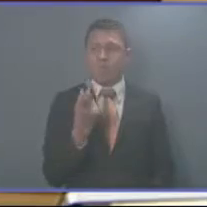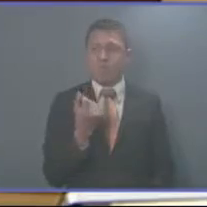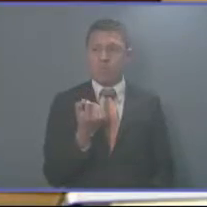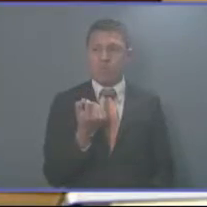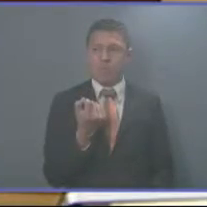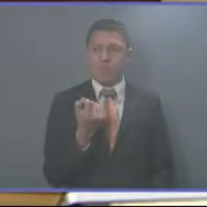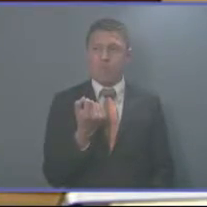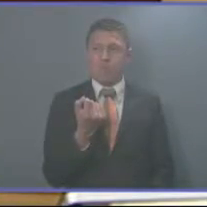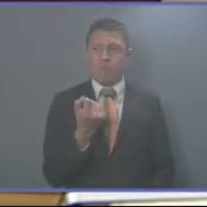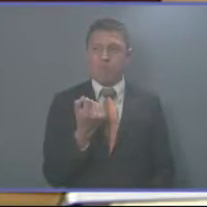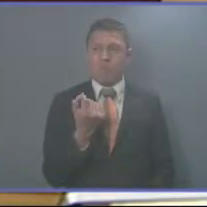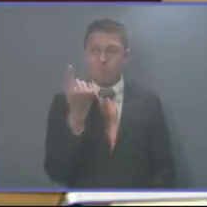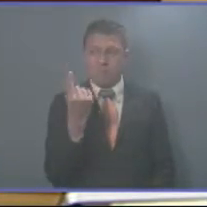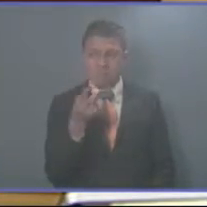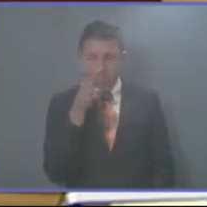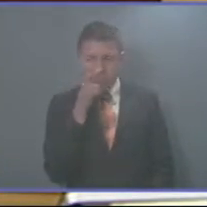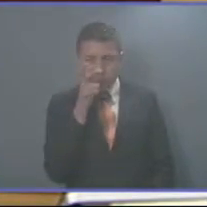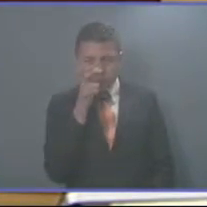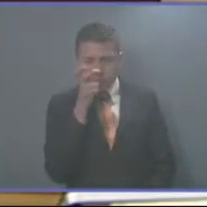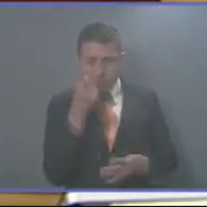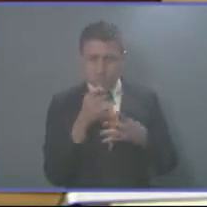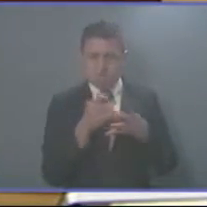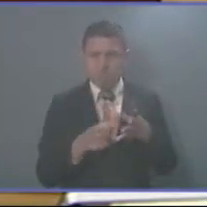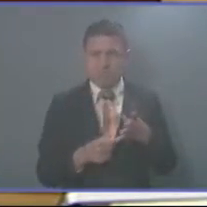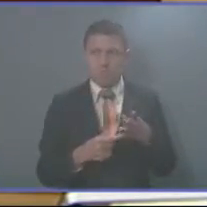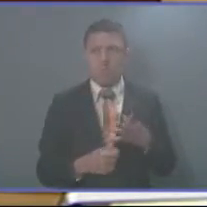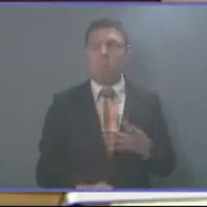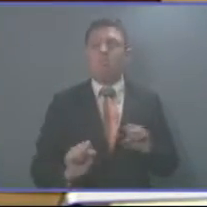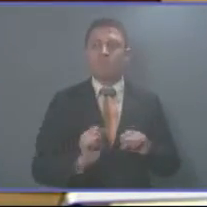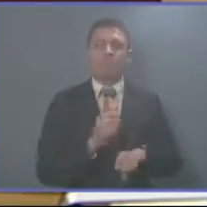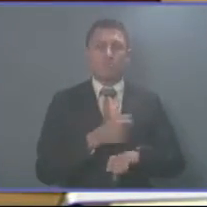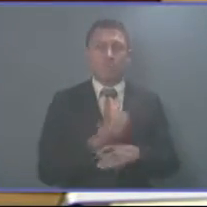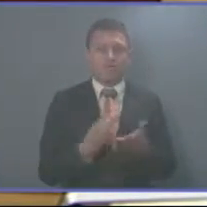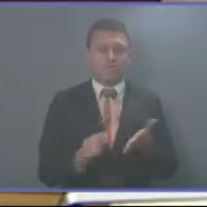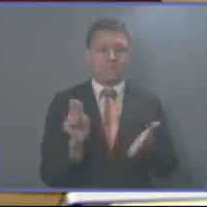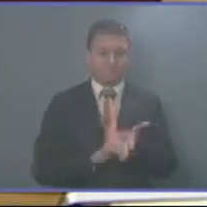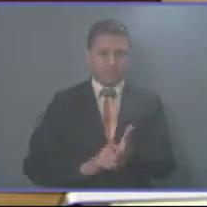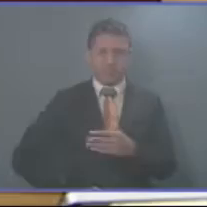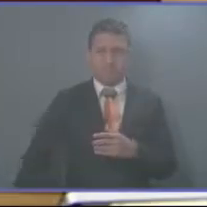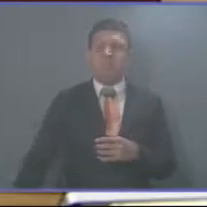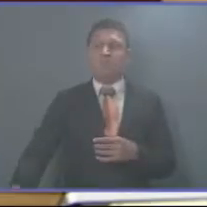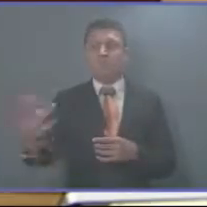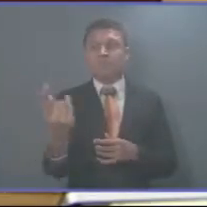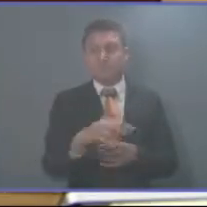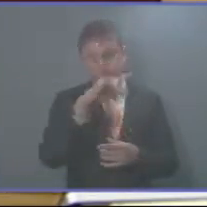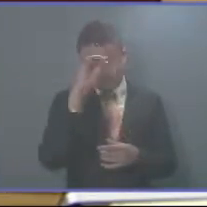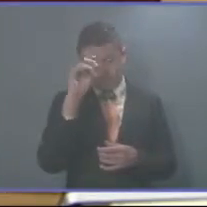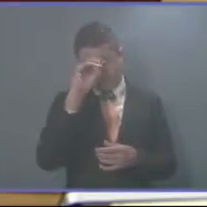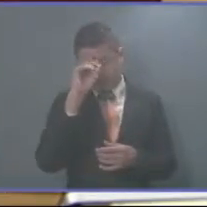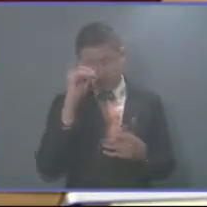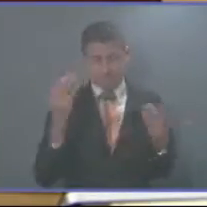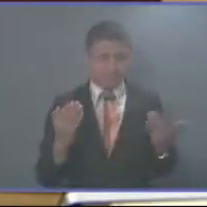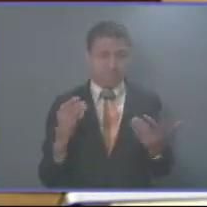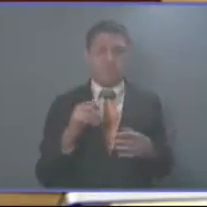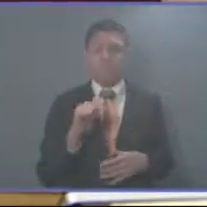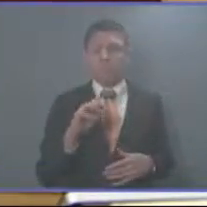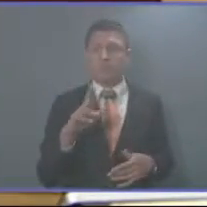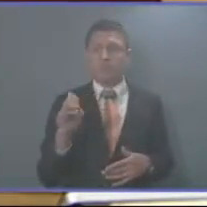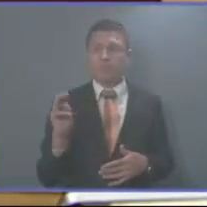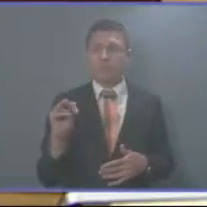de inspectores que certifiquen que el trabajo que está realizando Aeromán en